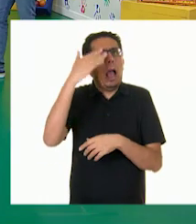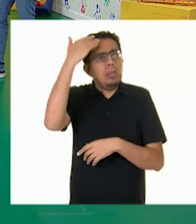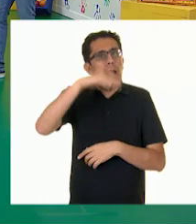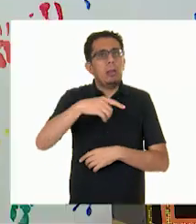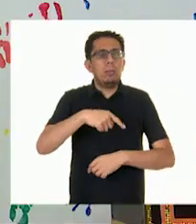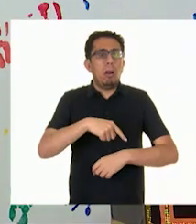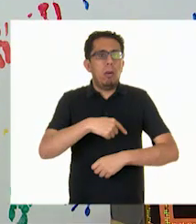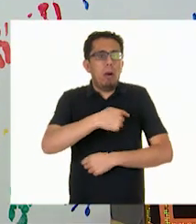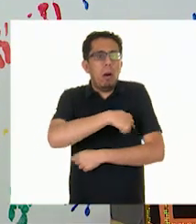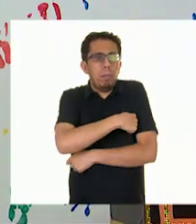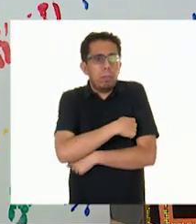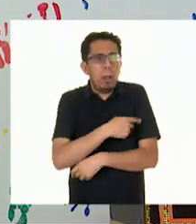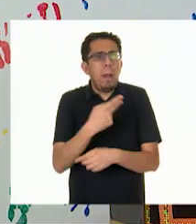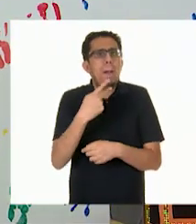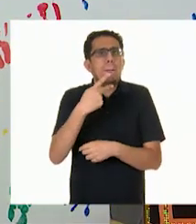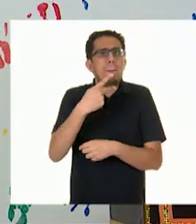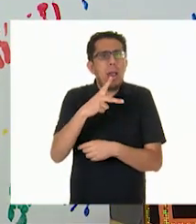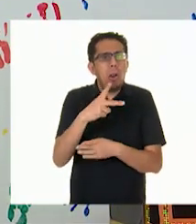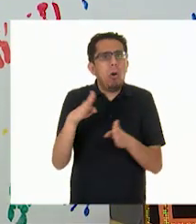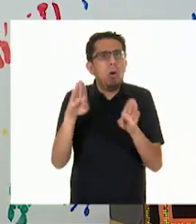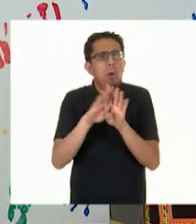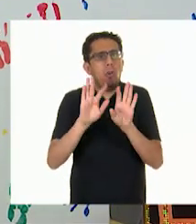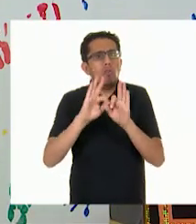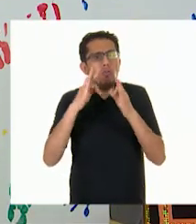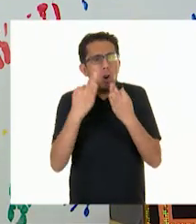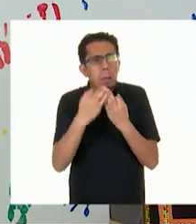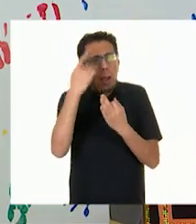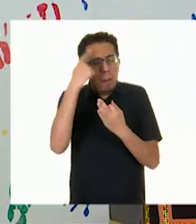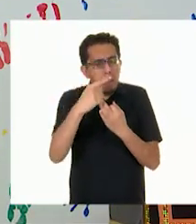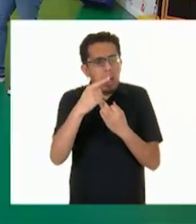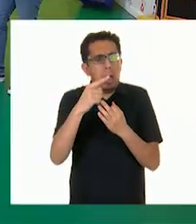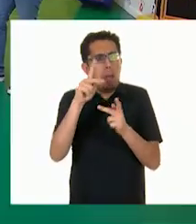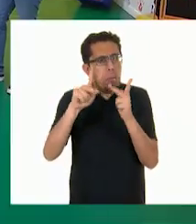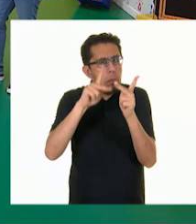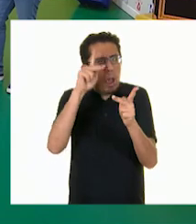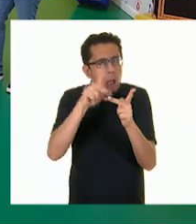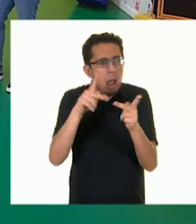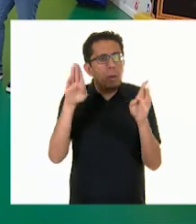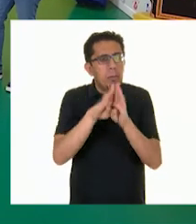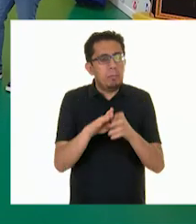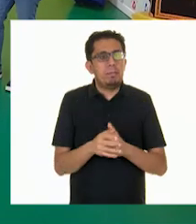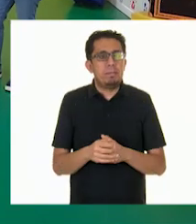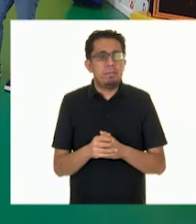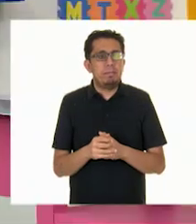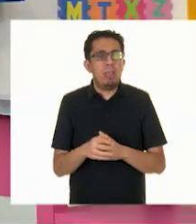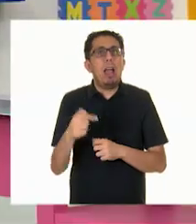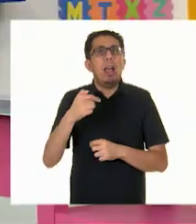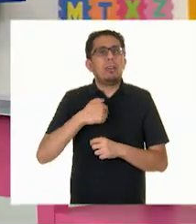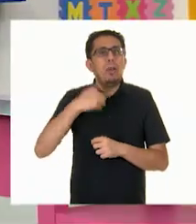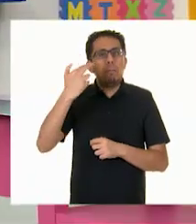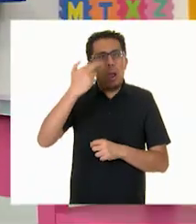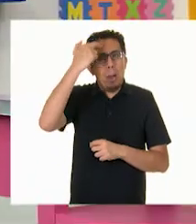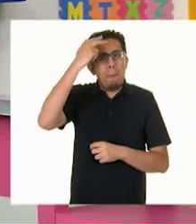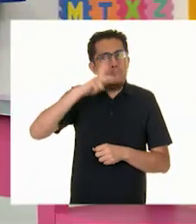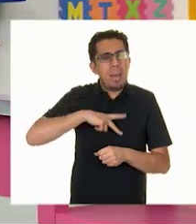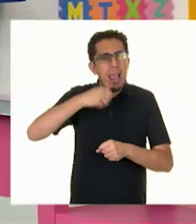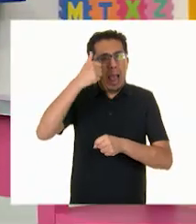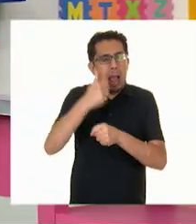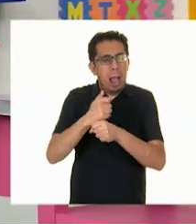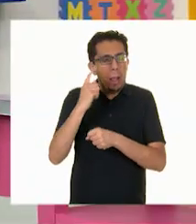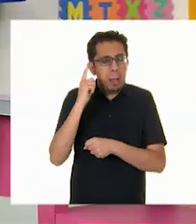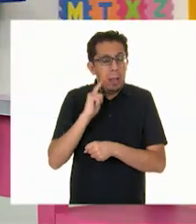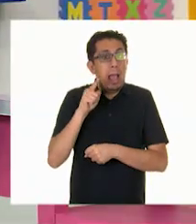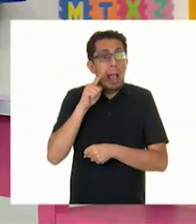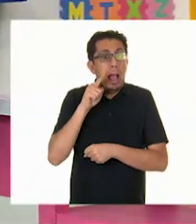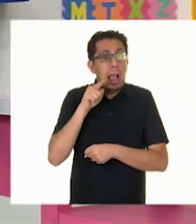¿tendrán algún método para tomarlo en cuenta, para que sea preciso? Pues bueno, yo me acuerdo que mi abuelita cuando tenía